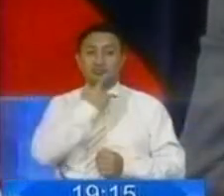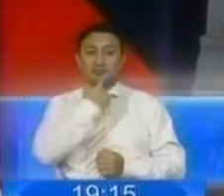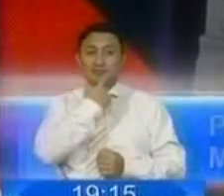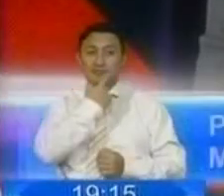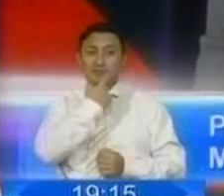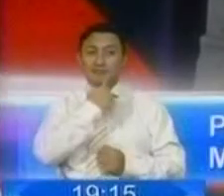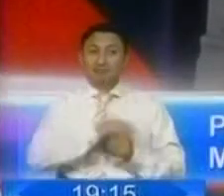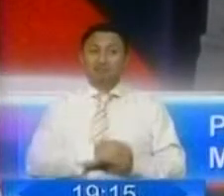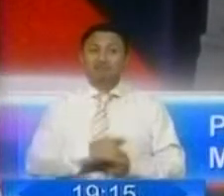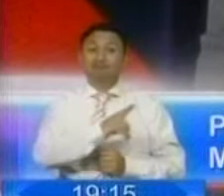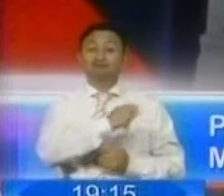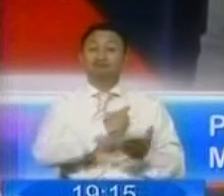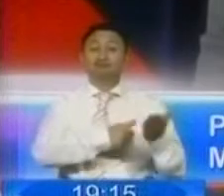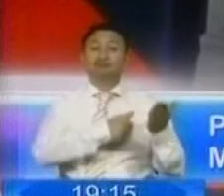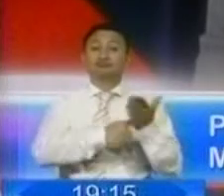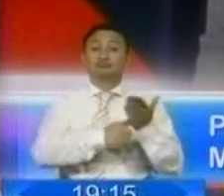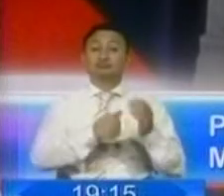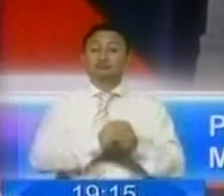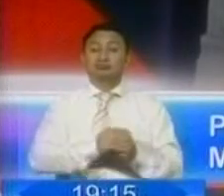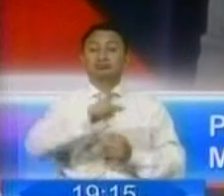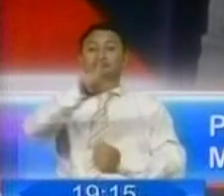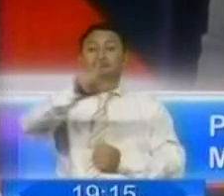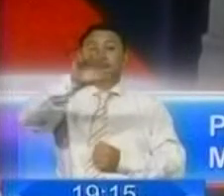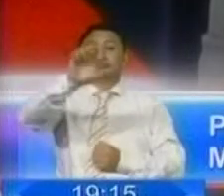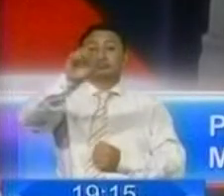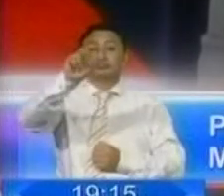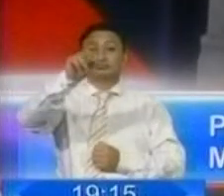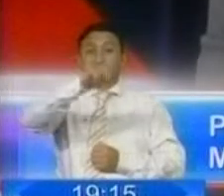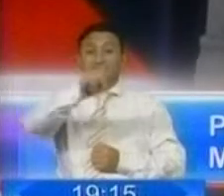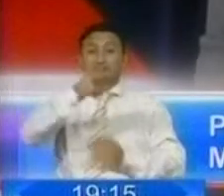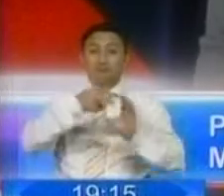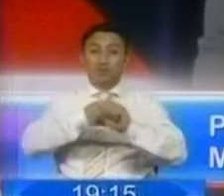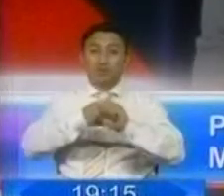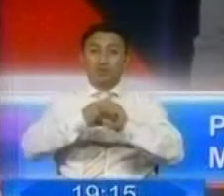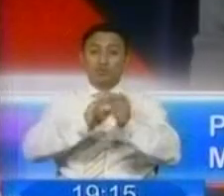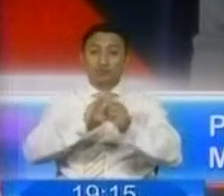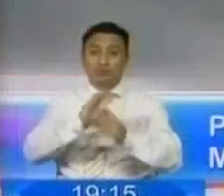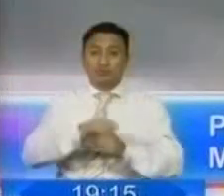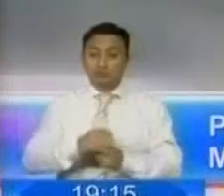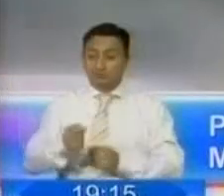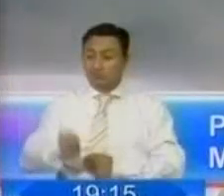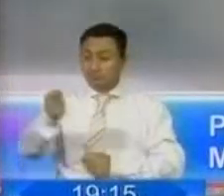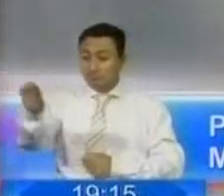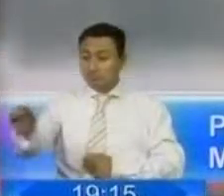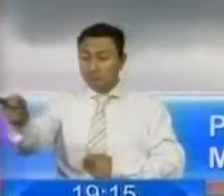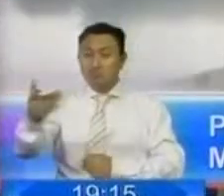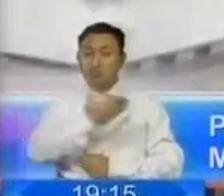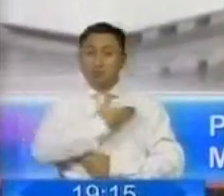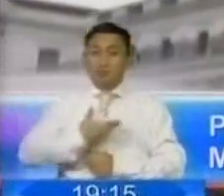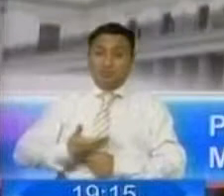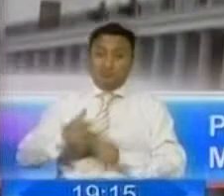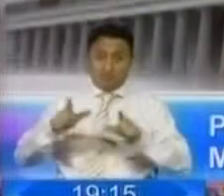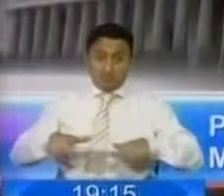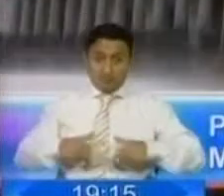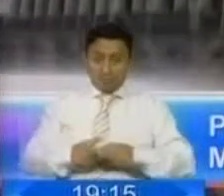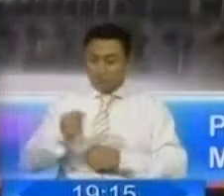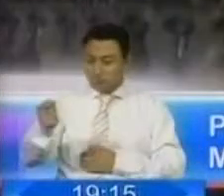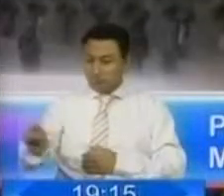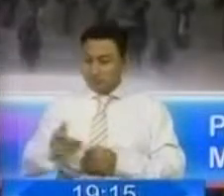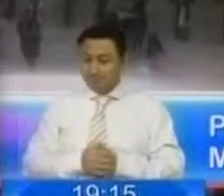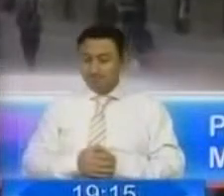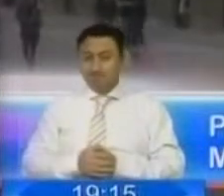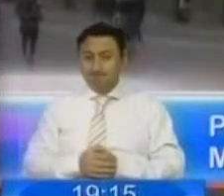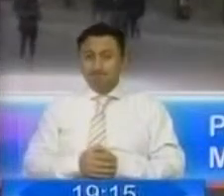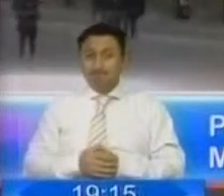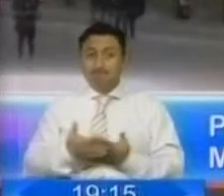La renuncia del ministro Guillermo León habría sido entregada la tarde de este miércoles en manos del presidente de la República.